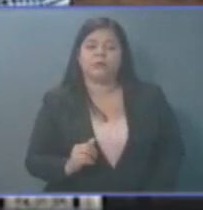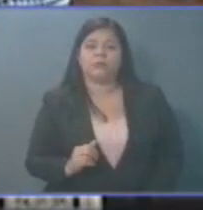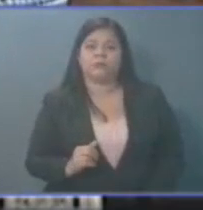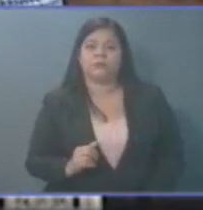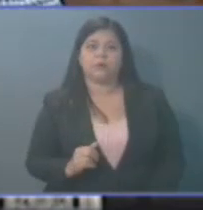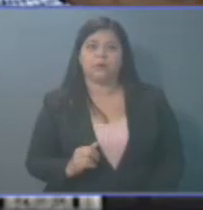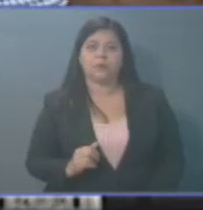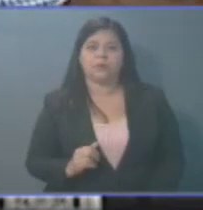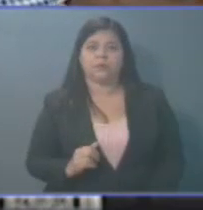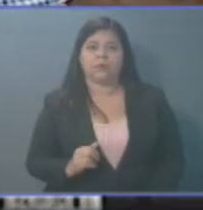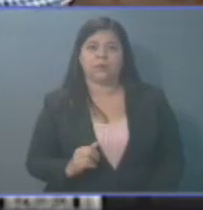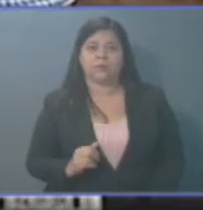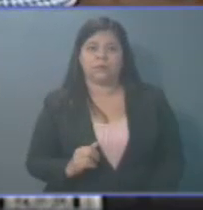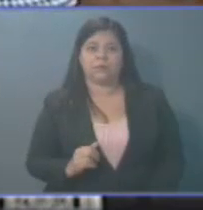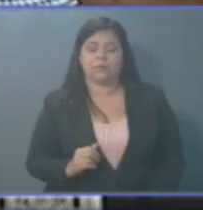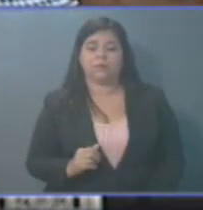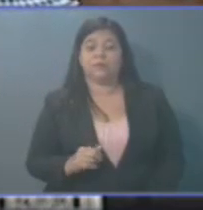Nacional,